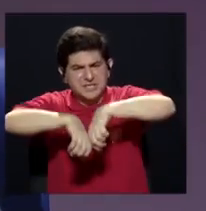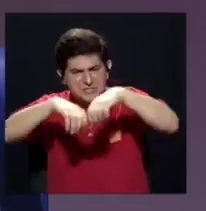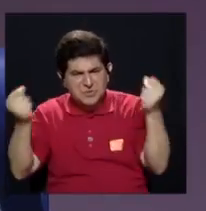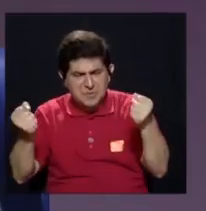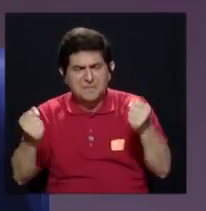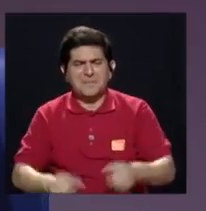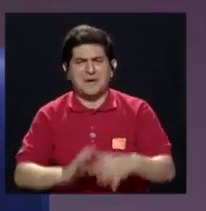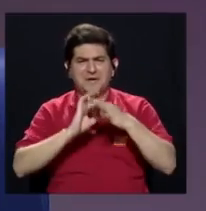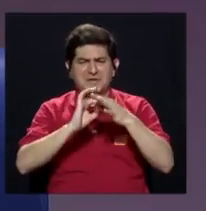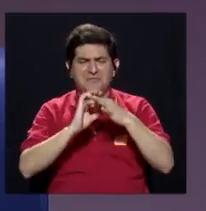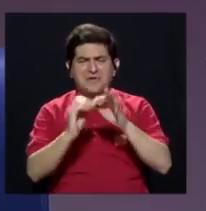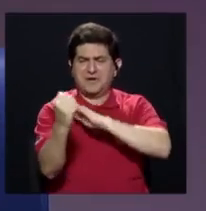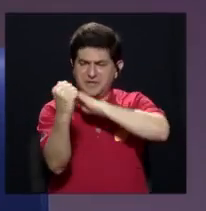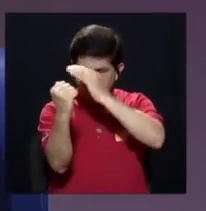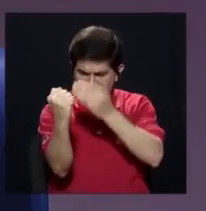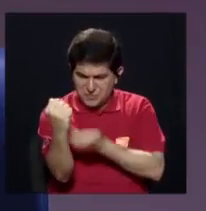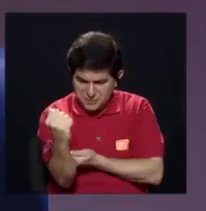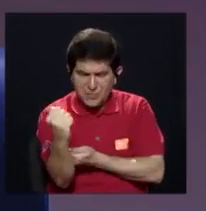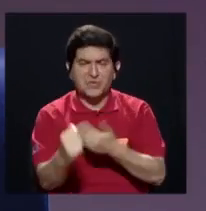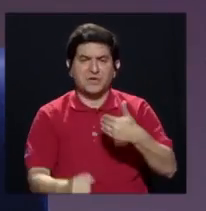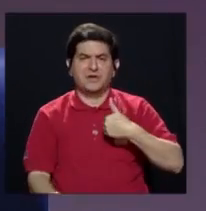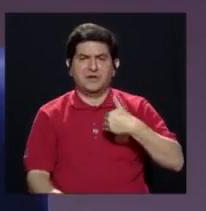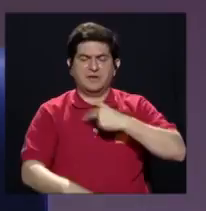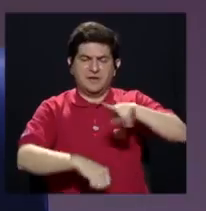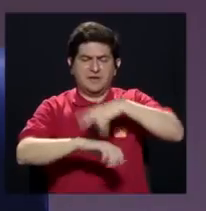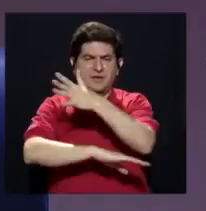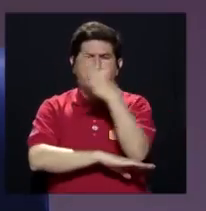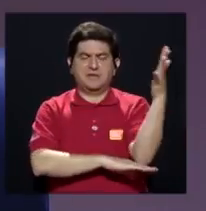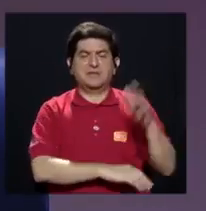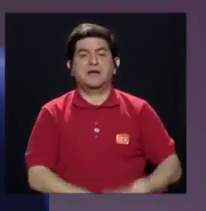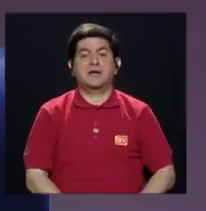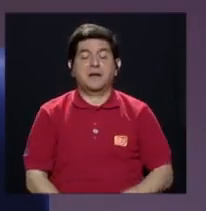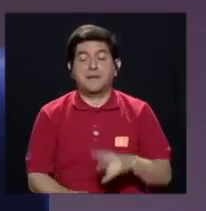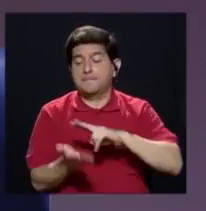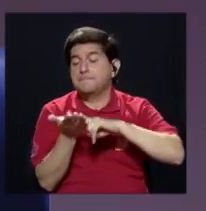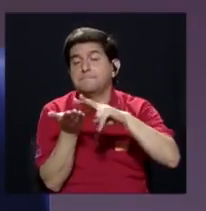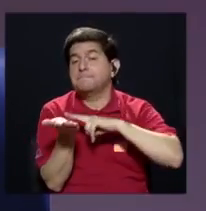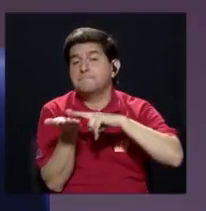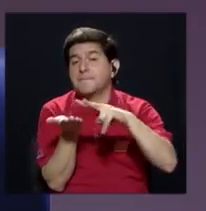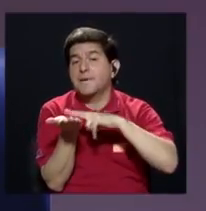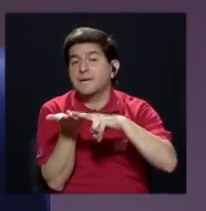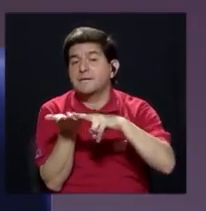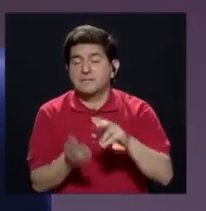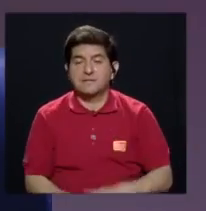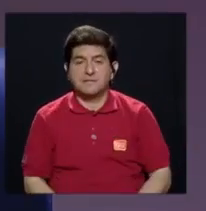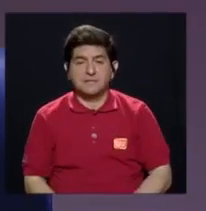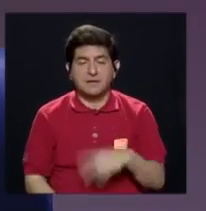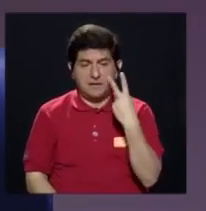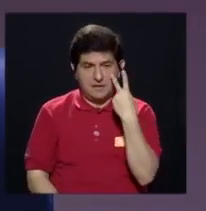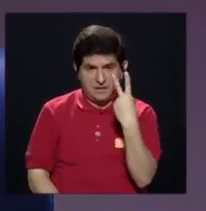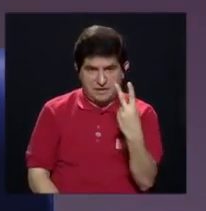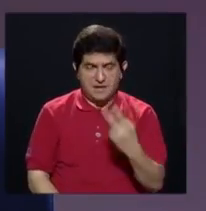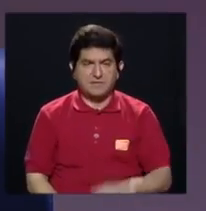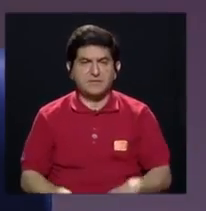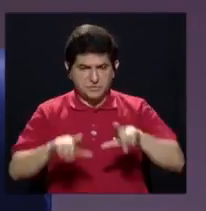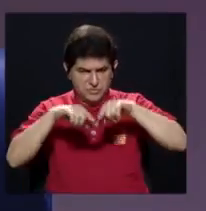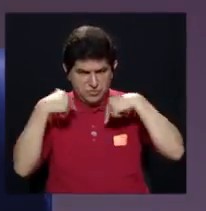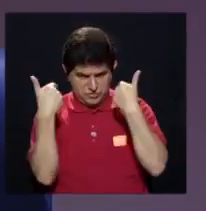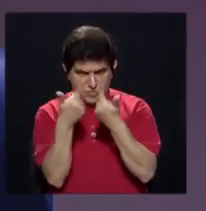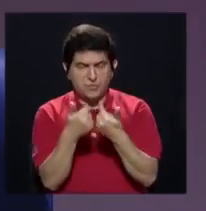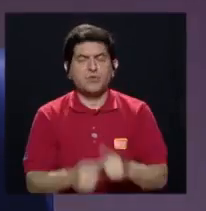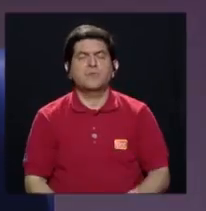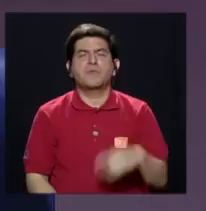de poder que tenemos con la naturaleza el color verde también simbólicamente en cosmovisión shinka tiene que ver con el